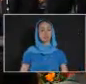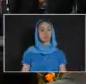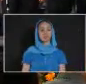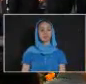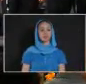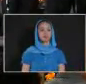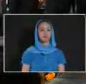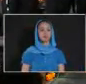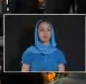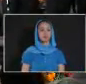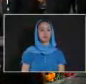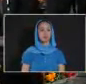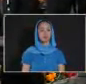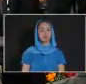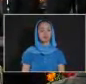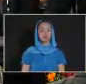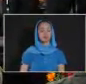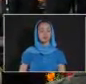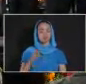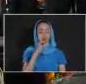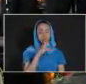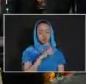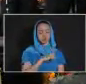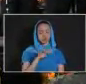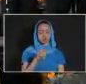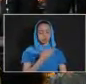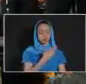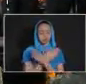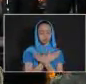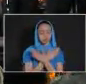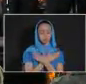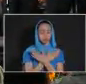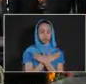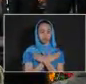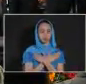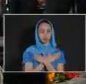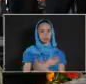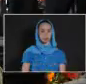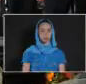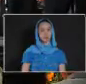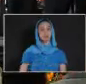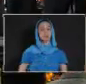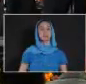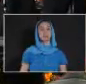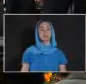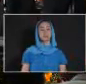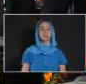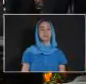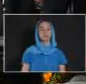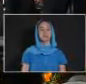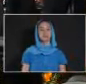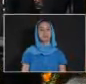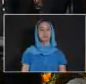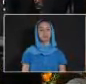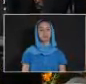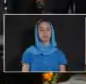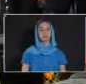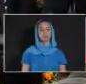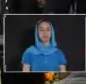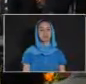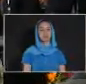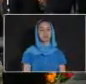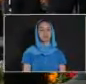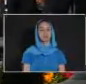y hermanos que están cumpliendo años. Las hermanas Vargas están cumpliendo 15 y 14 años. No sé si hoy mismo, qué bendición